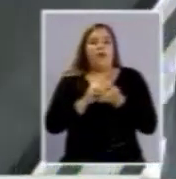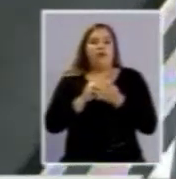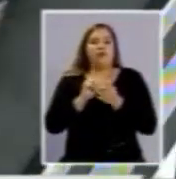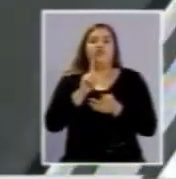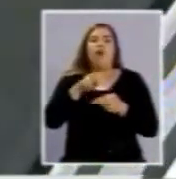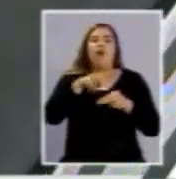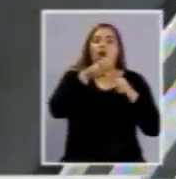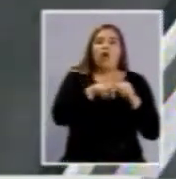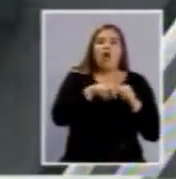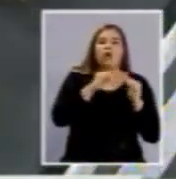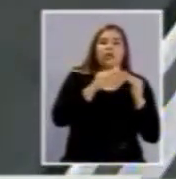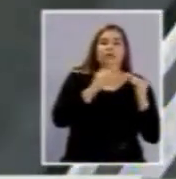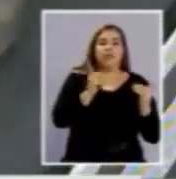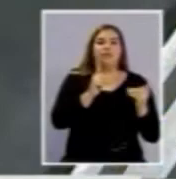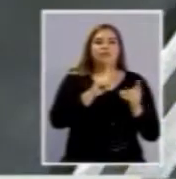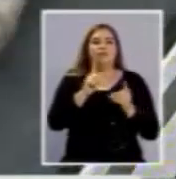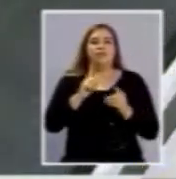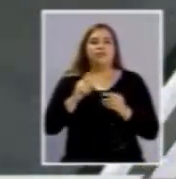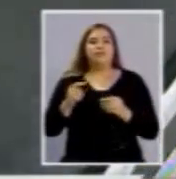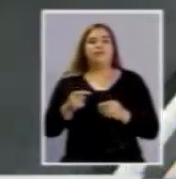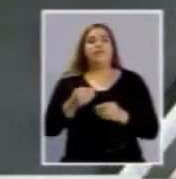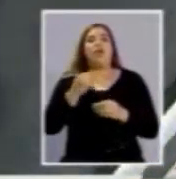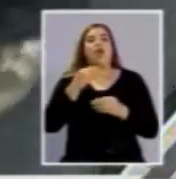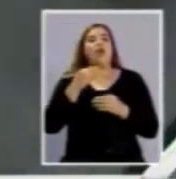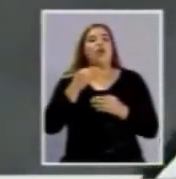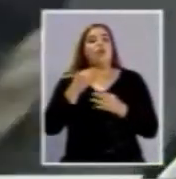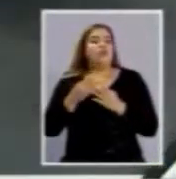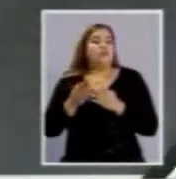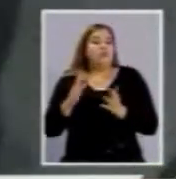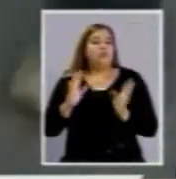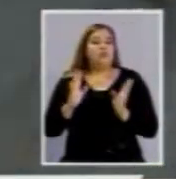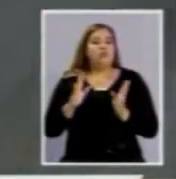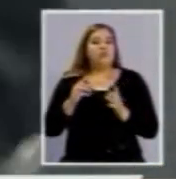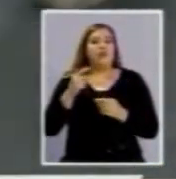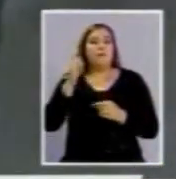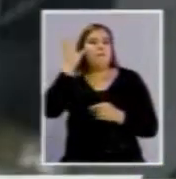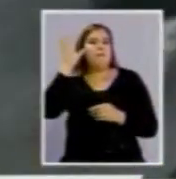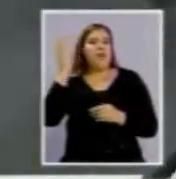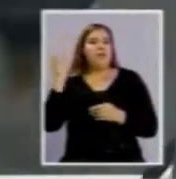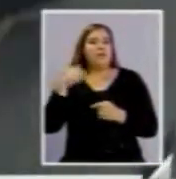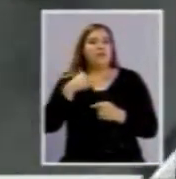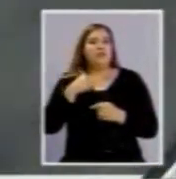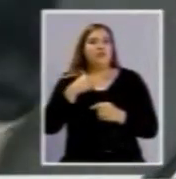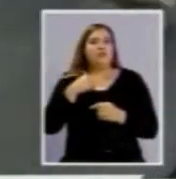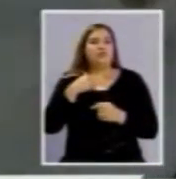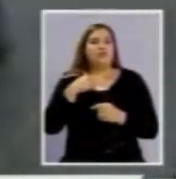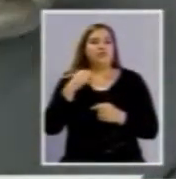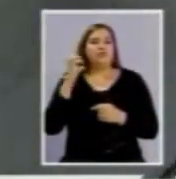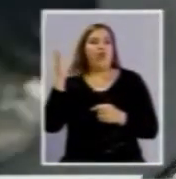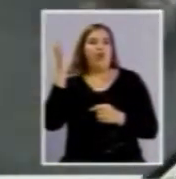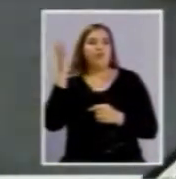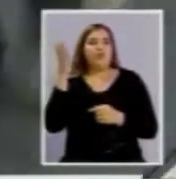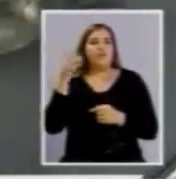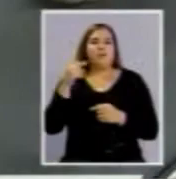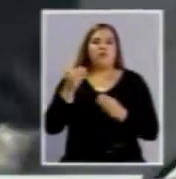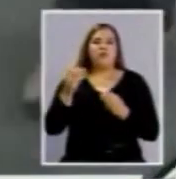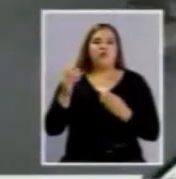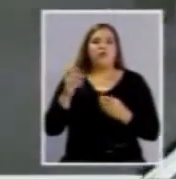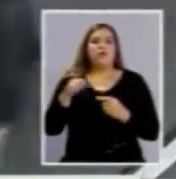casa sentado. Elemento importante, aunque estés caminando, me imagino yo, hablo desde el punto de vista absolutamente ignorante en este